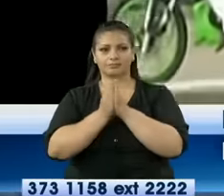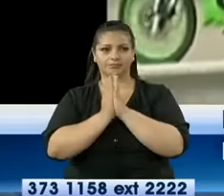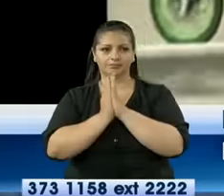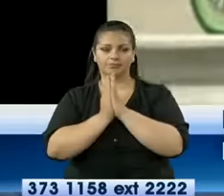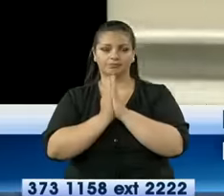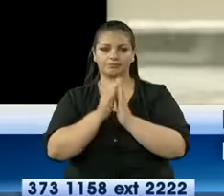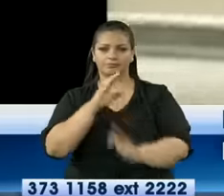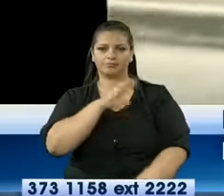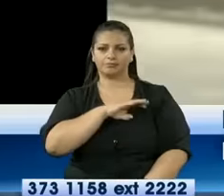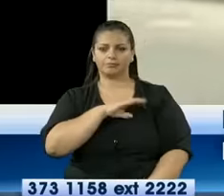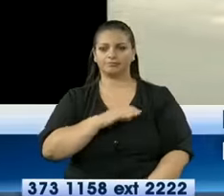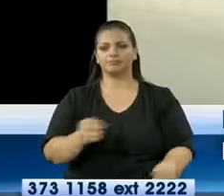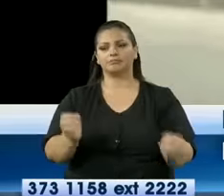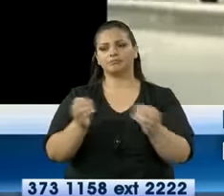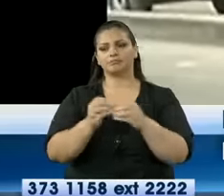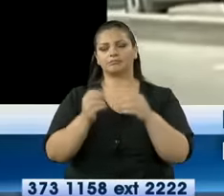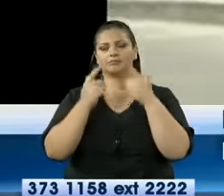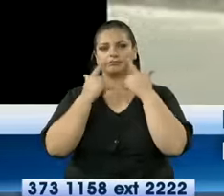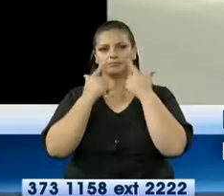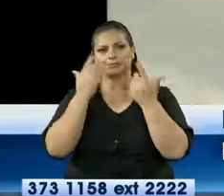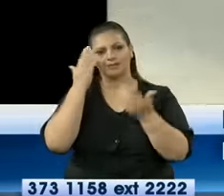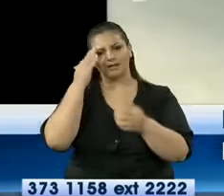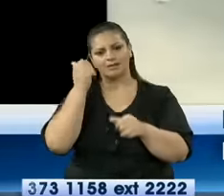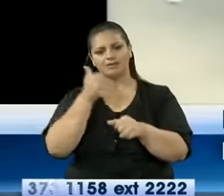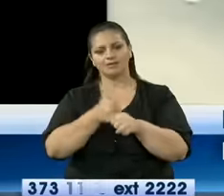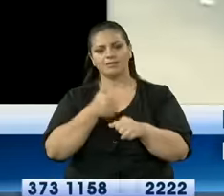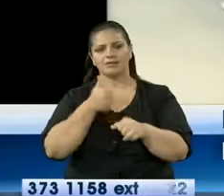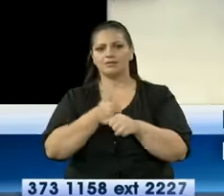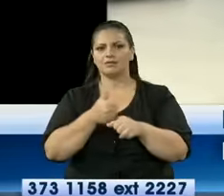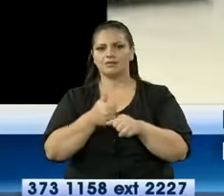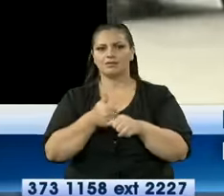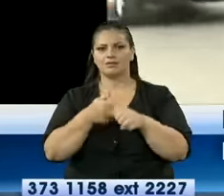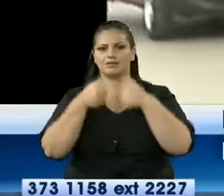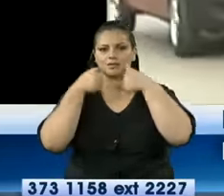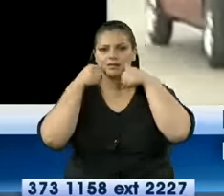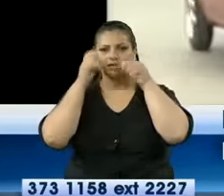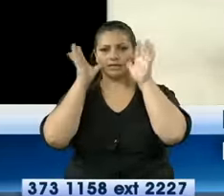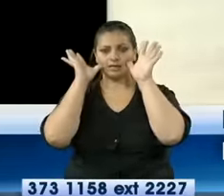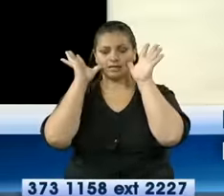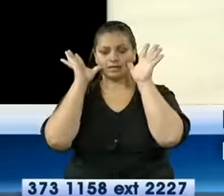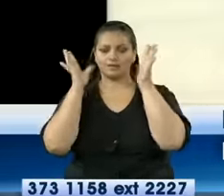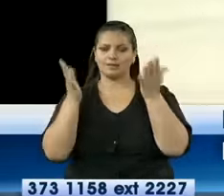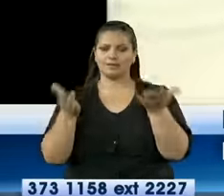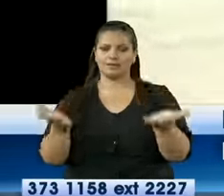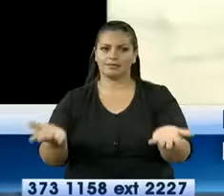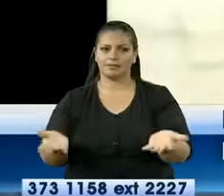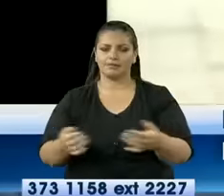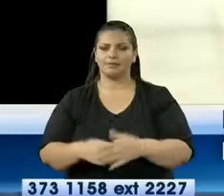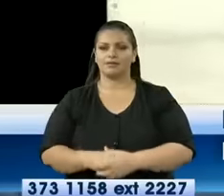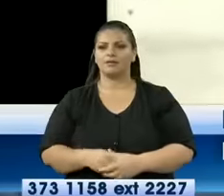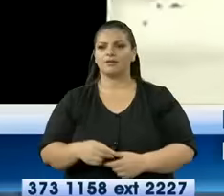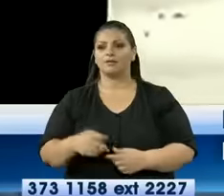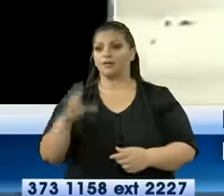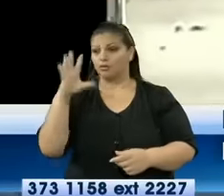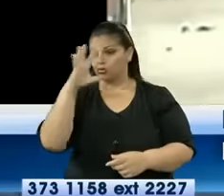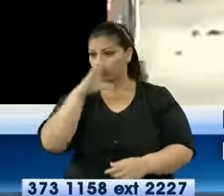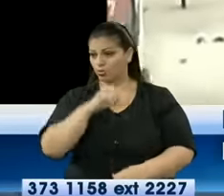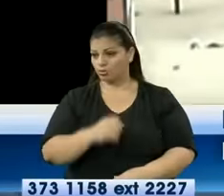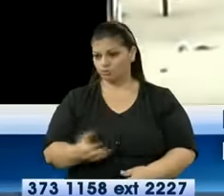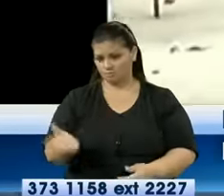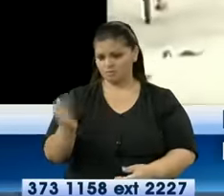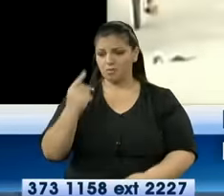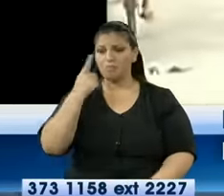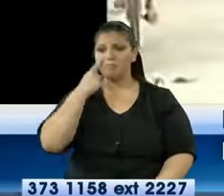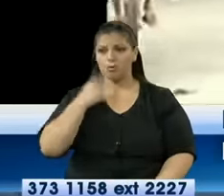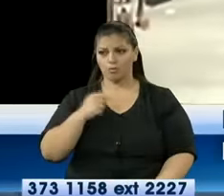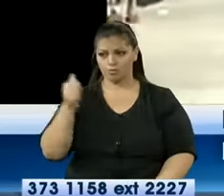Mire que ya estamos a la altura de fin de año y esto va a ser un lleno. Yo quisiera que ustedes vinieran en la noche y vean que lo que yo